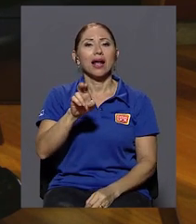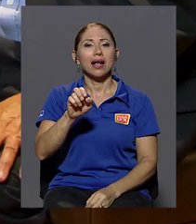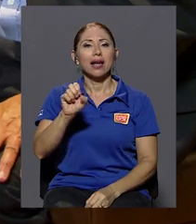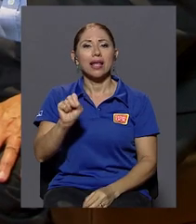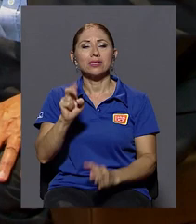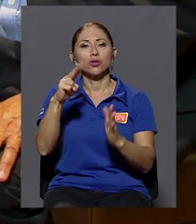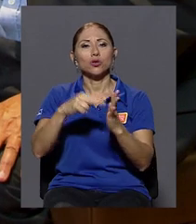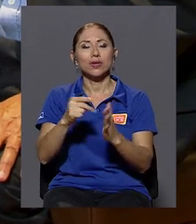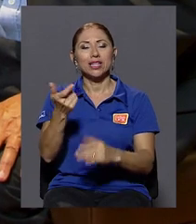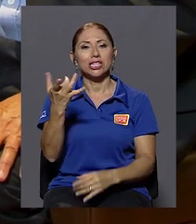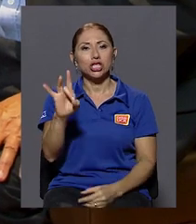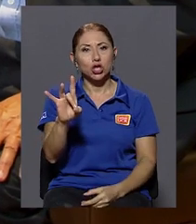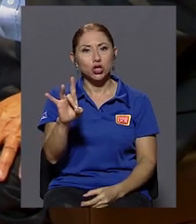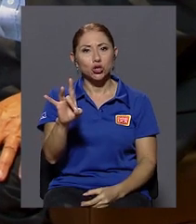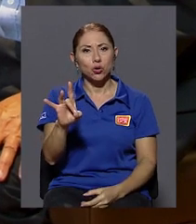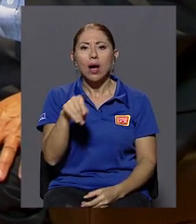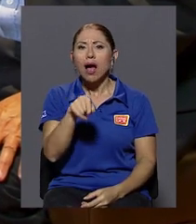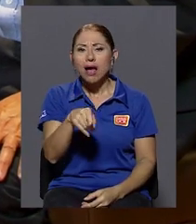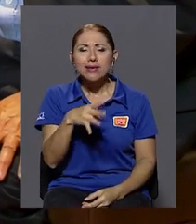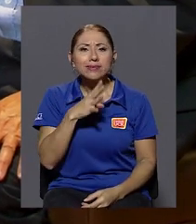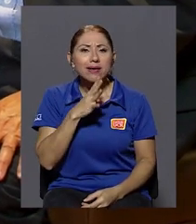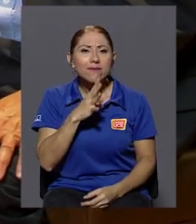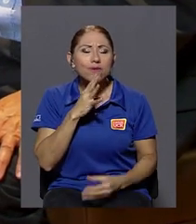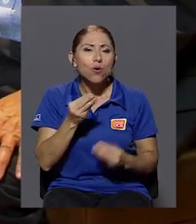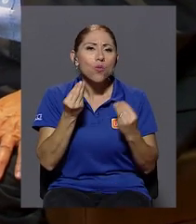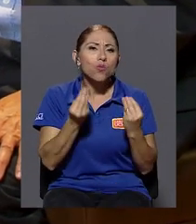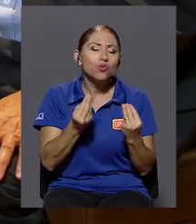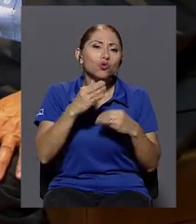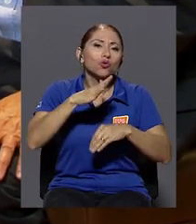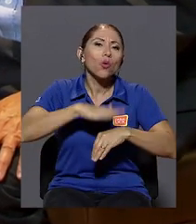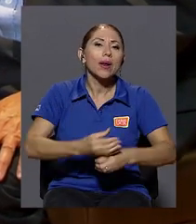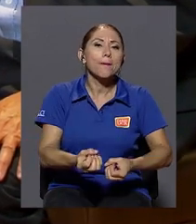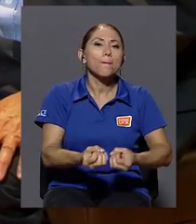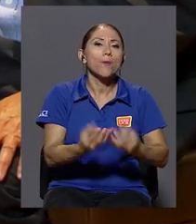CRES 2018. Se habló mucho de